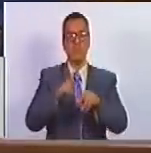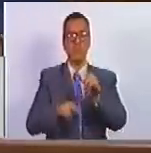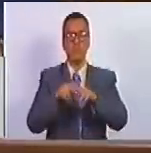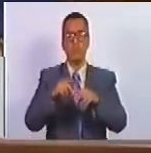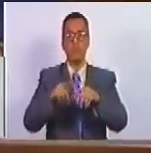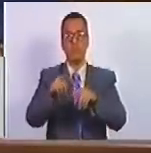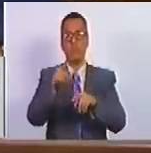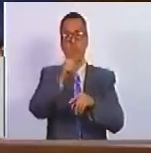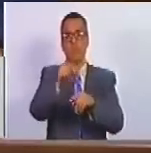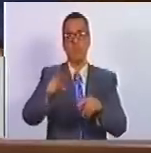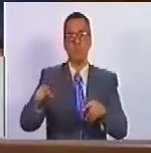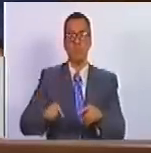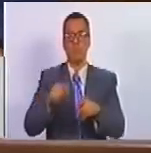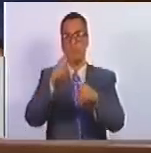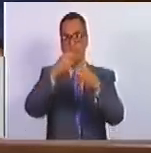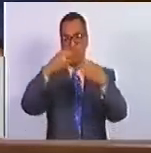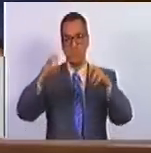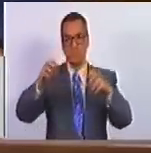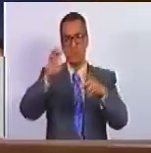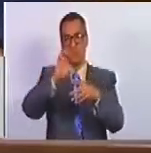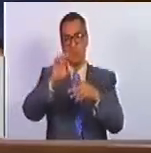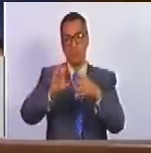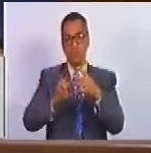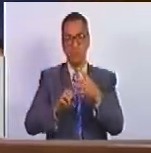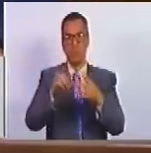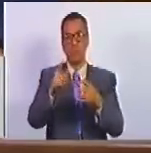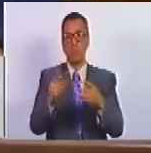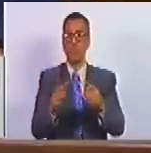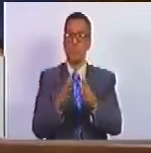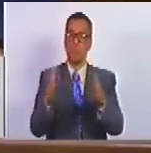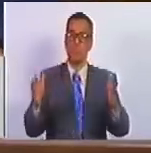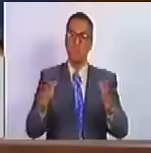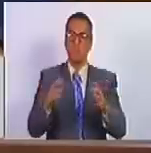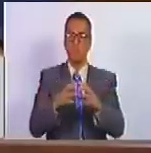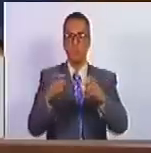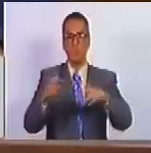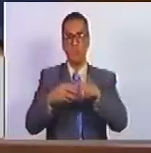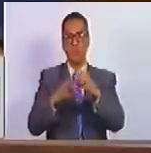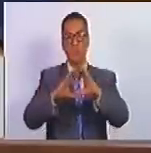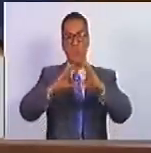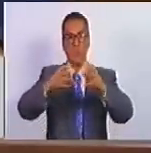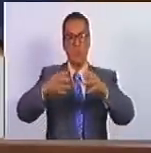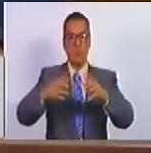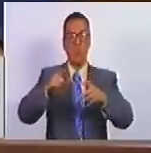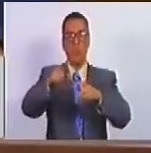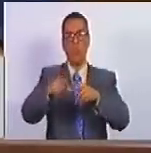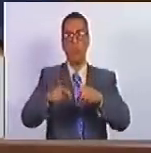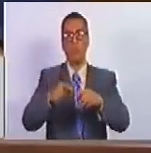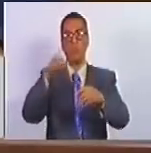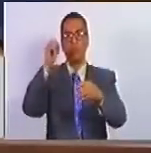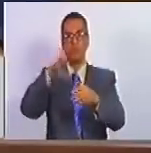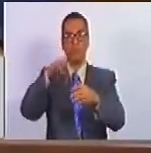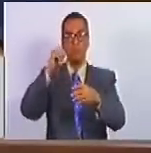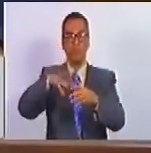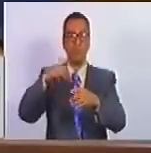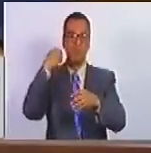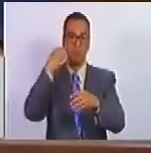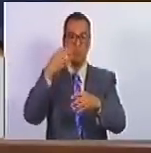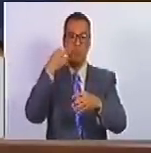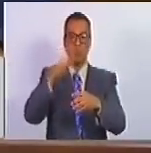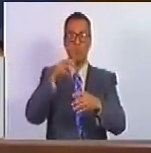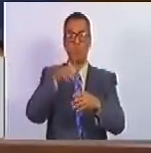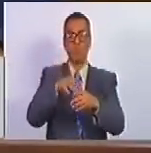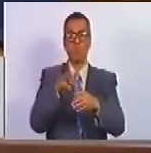del sujeto, el tipo, características y cantidad, en volumen o masa, de los residuos y desechos de que se